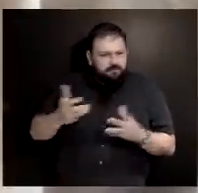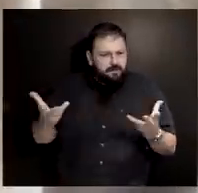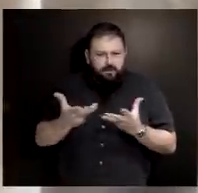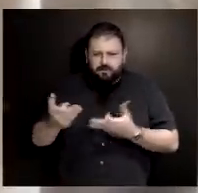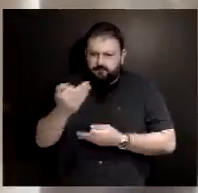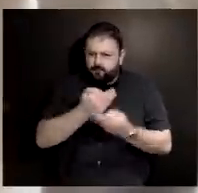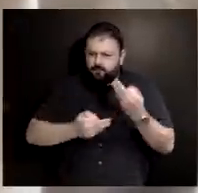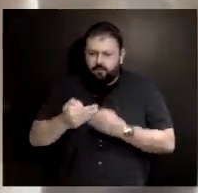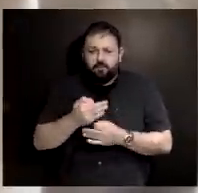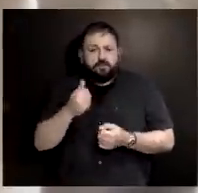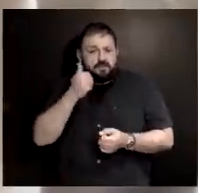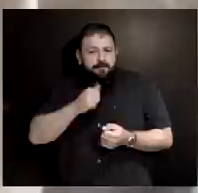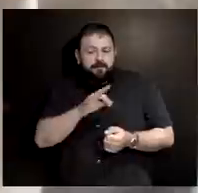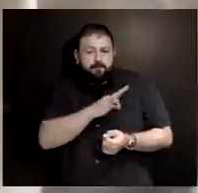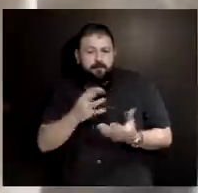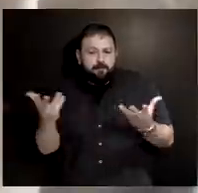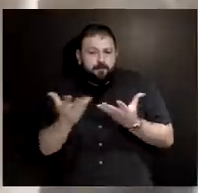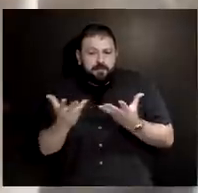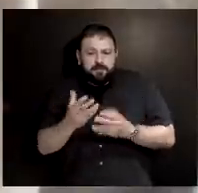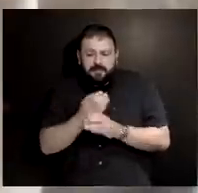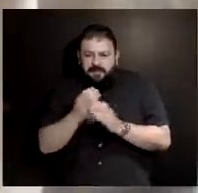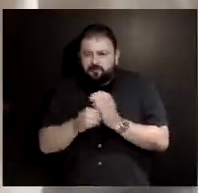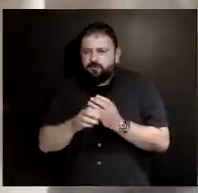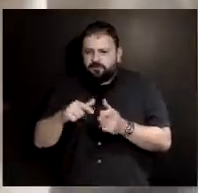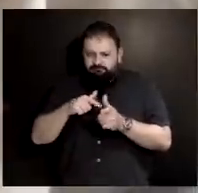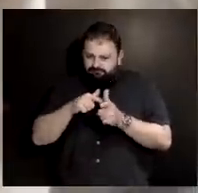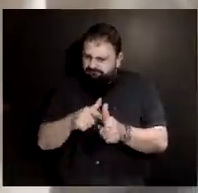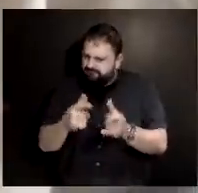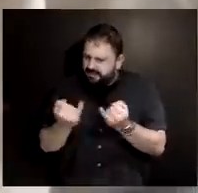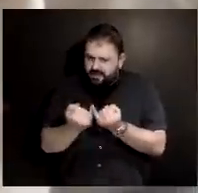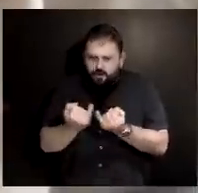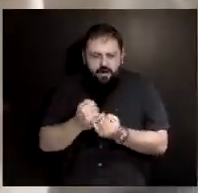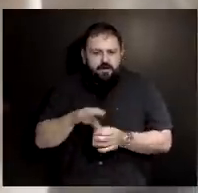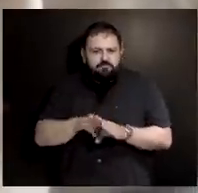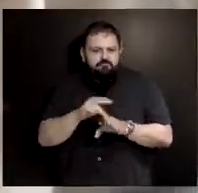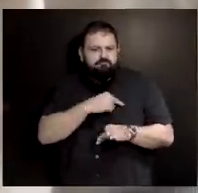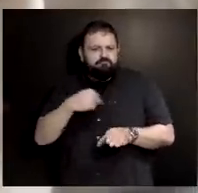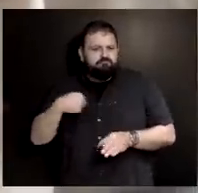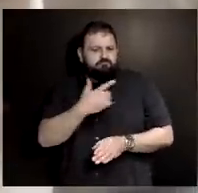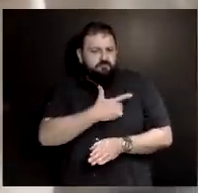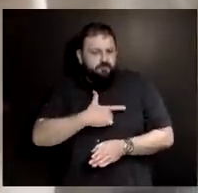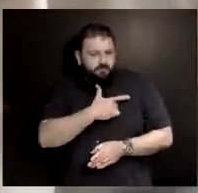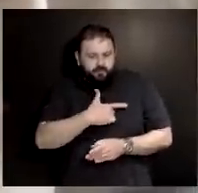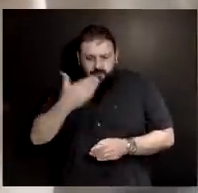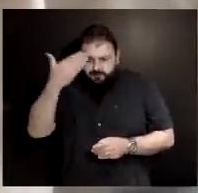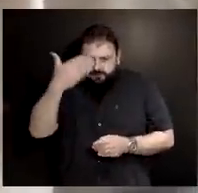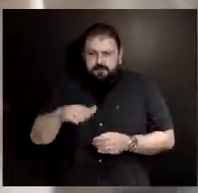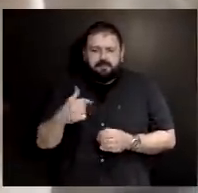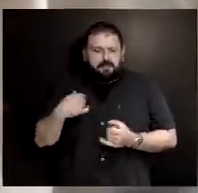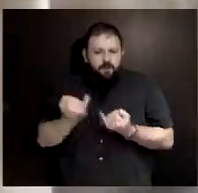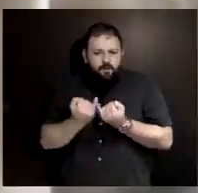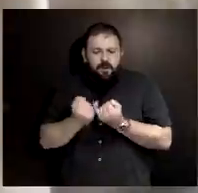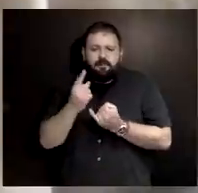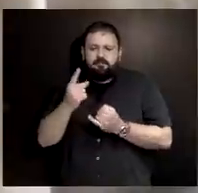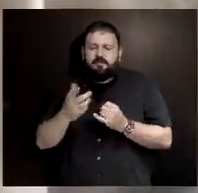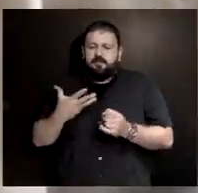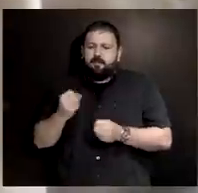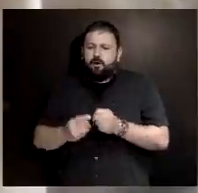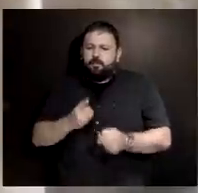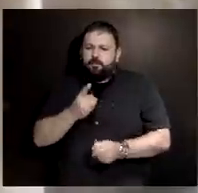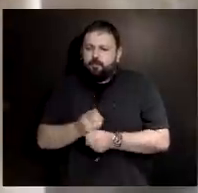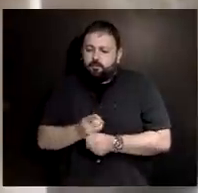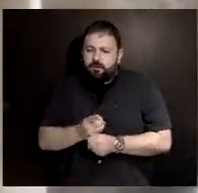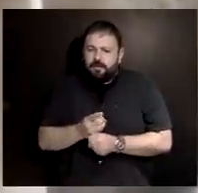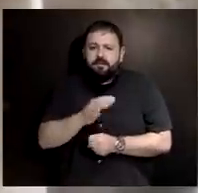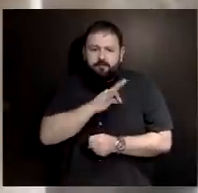que podamos hacer las cosas como nos gusta, y que además todo el mundo, de alguna forma, tengamos la oportunidad de poder